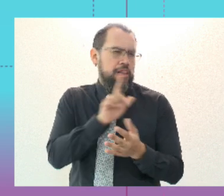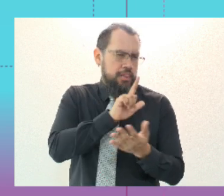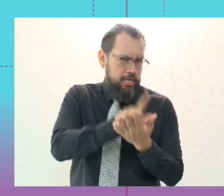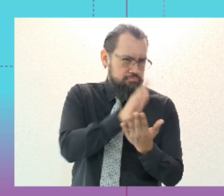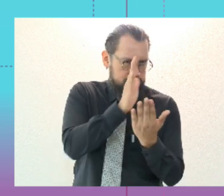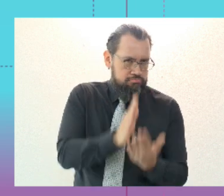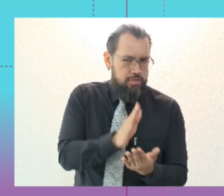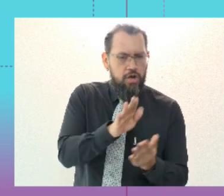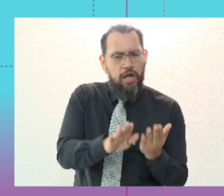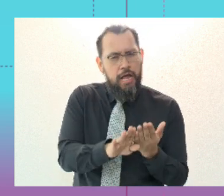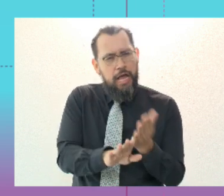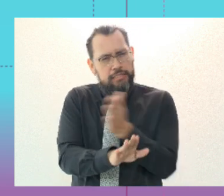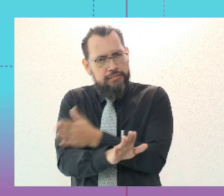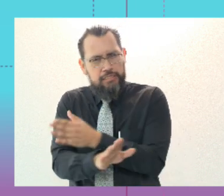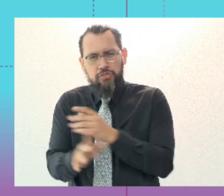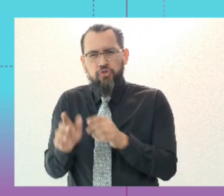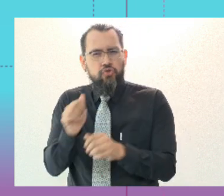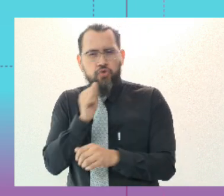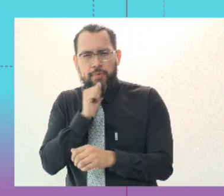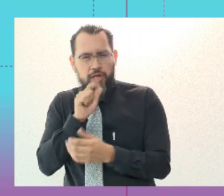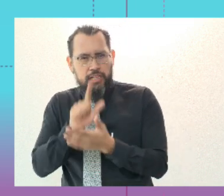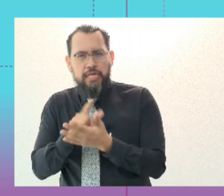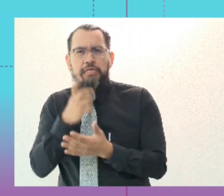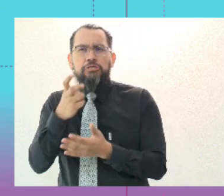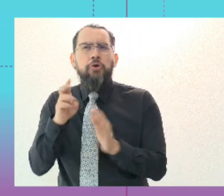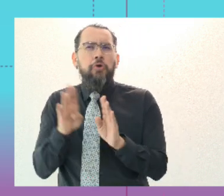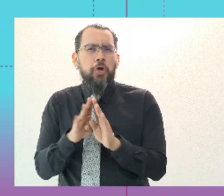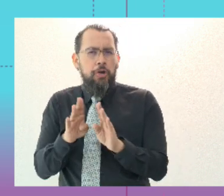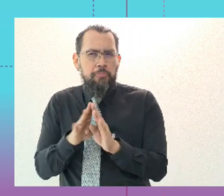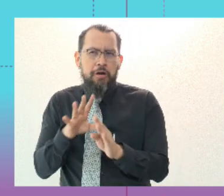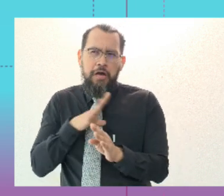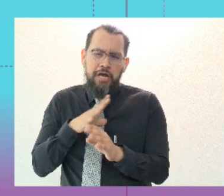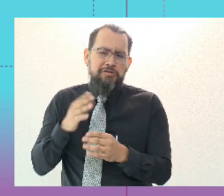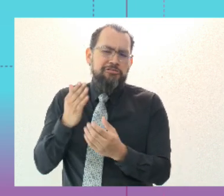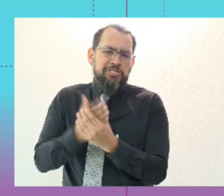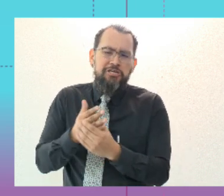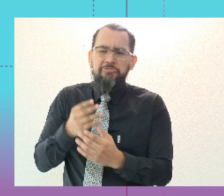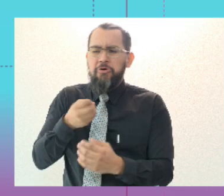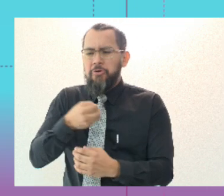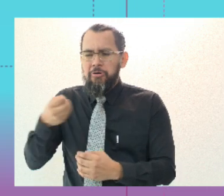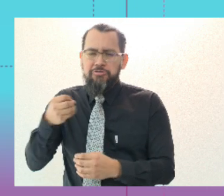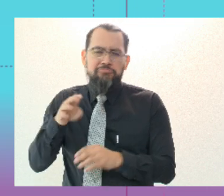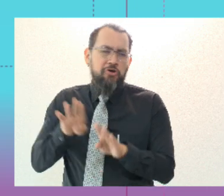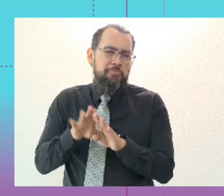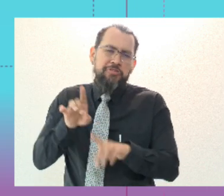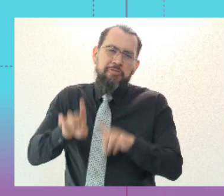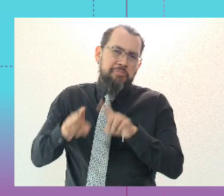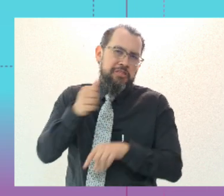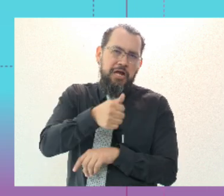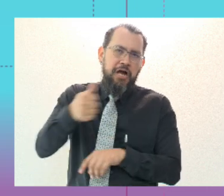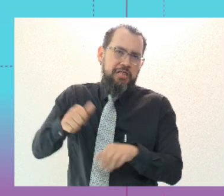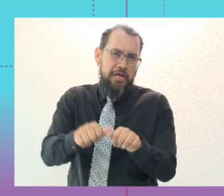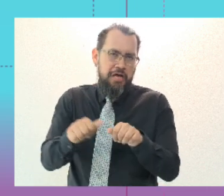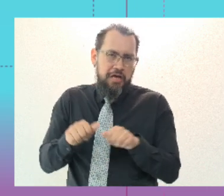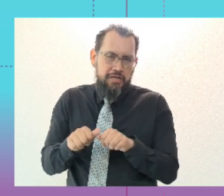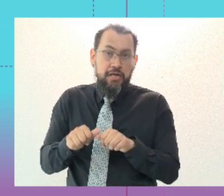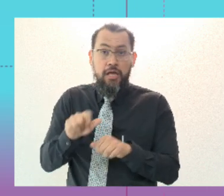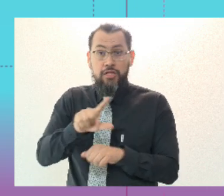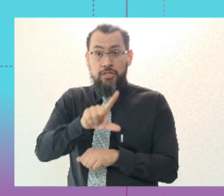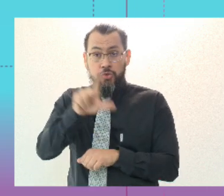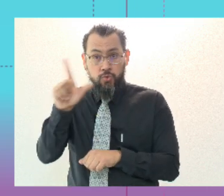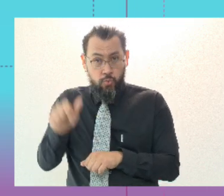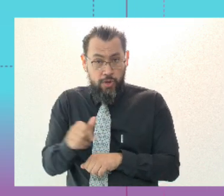organizaba, pues a criterio del titular en ese momento del área que estaba generando la documentación.